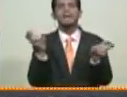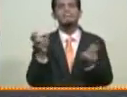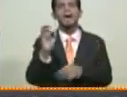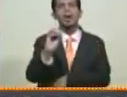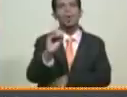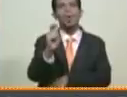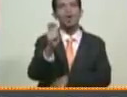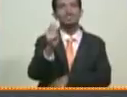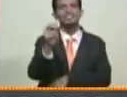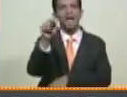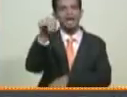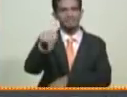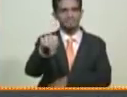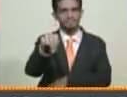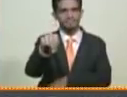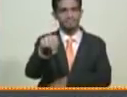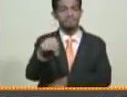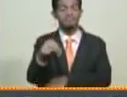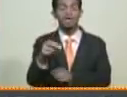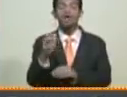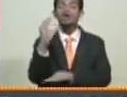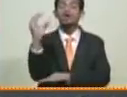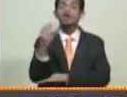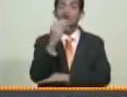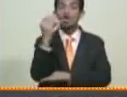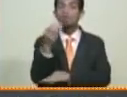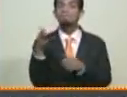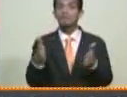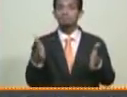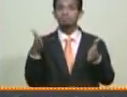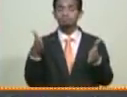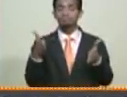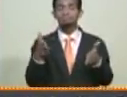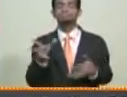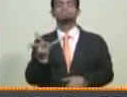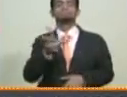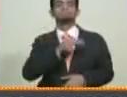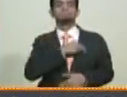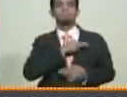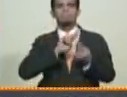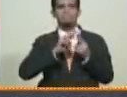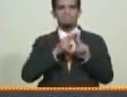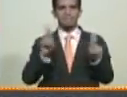Ese es el premio Nobel de la Paz, Juan Manuel Santos.